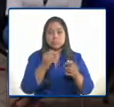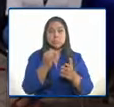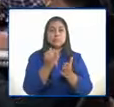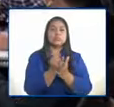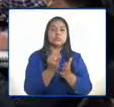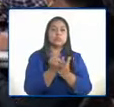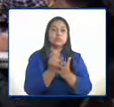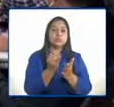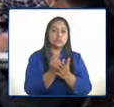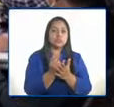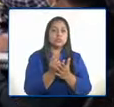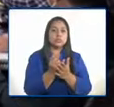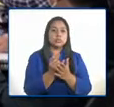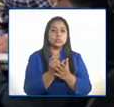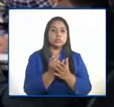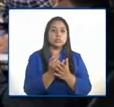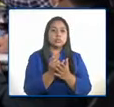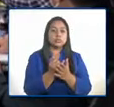instituciones afines